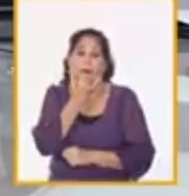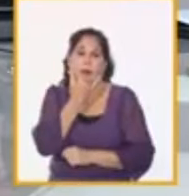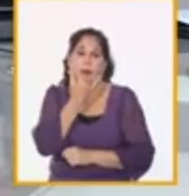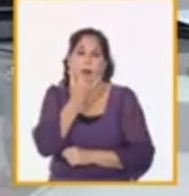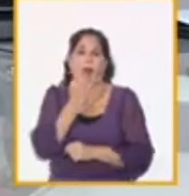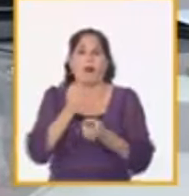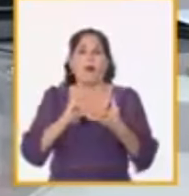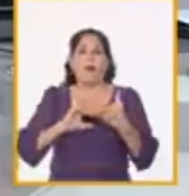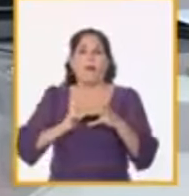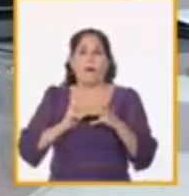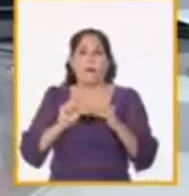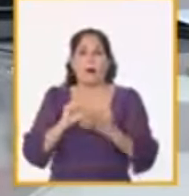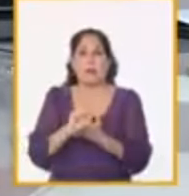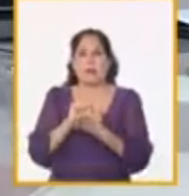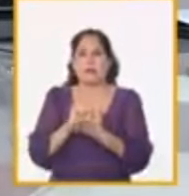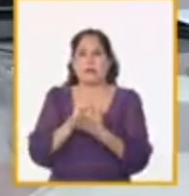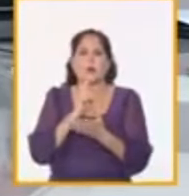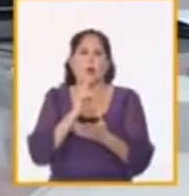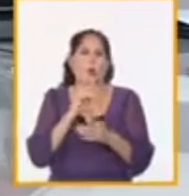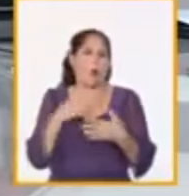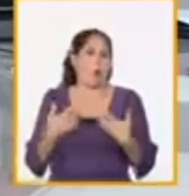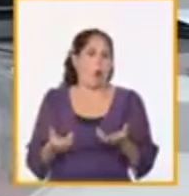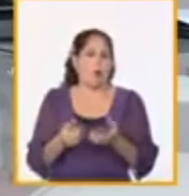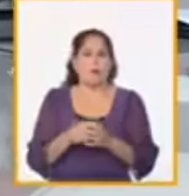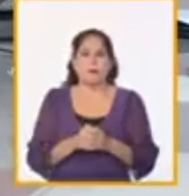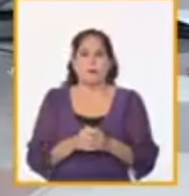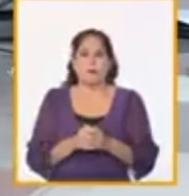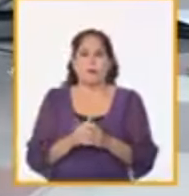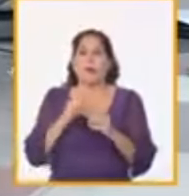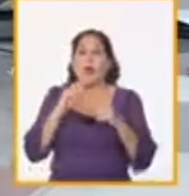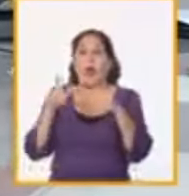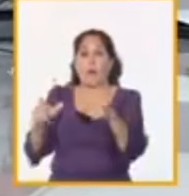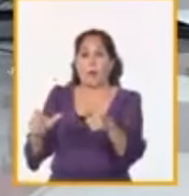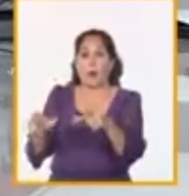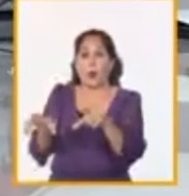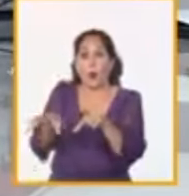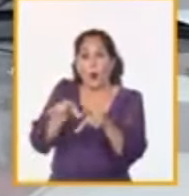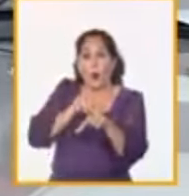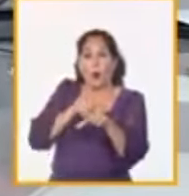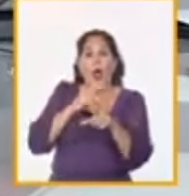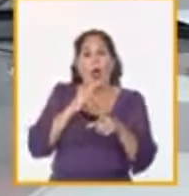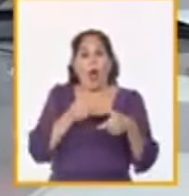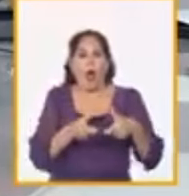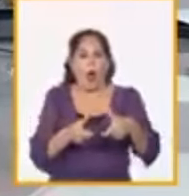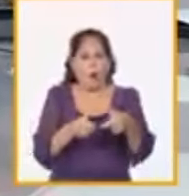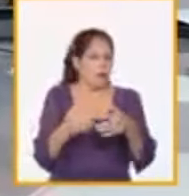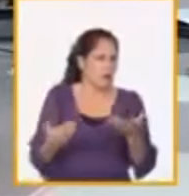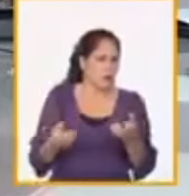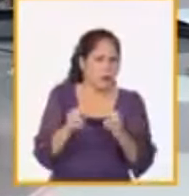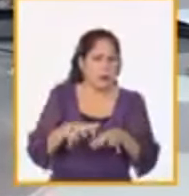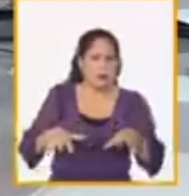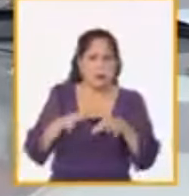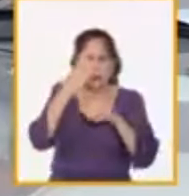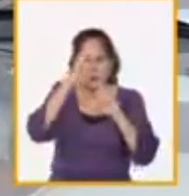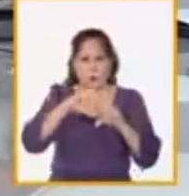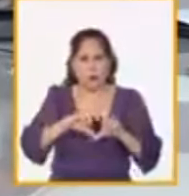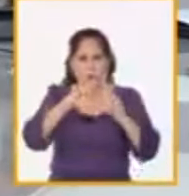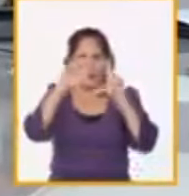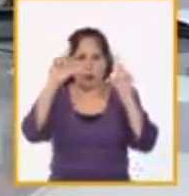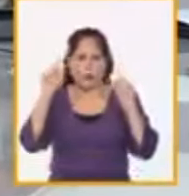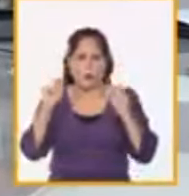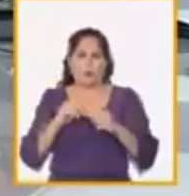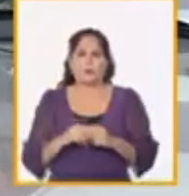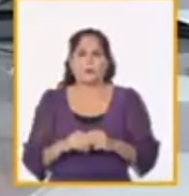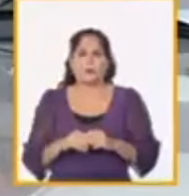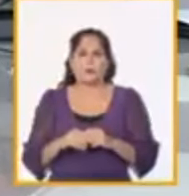mejor servicio a la población, que es las fuentes de abasto de agua? Ingeniero, ¿cómo está la situación en el país en general, ya sabiendo que hay buenas noticias